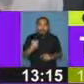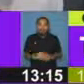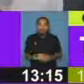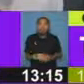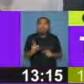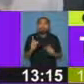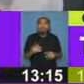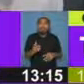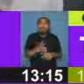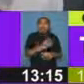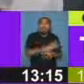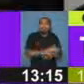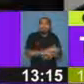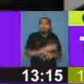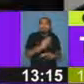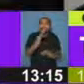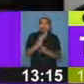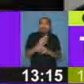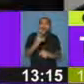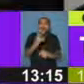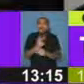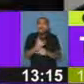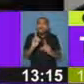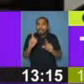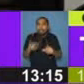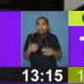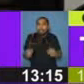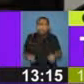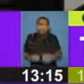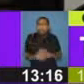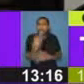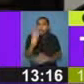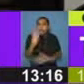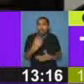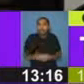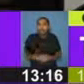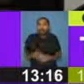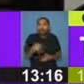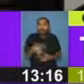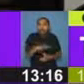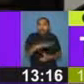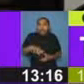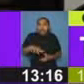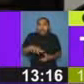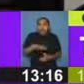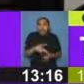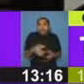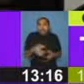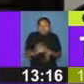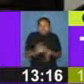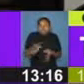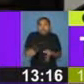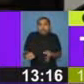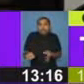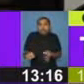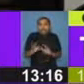también importante en lugar donde está creciendo la ciudad de laquiaca que